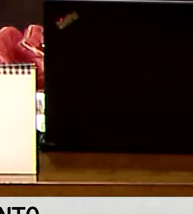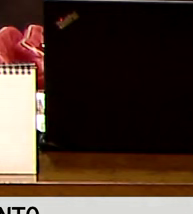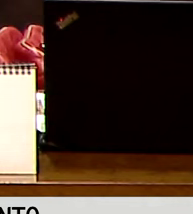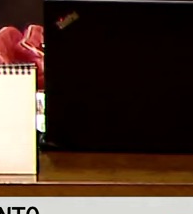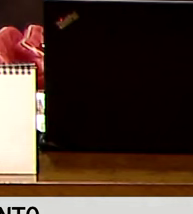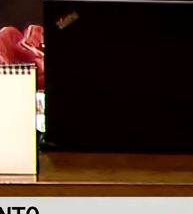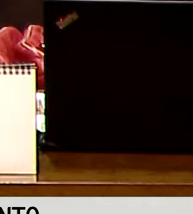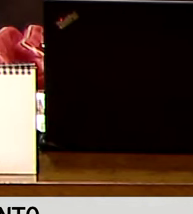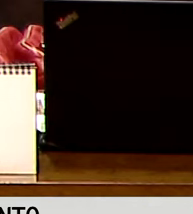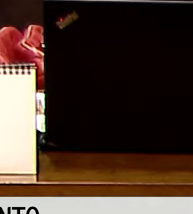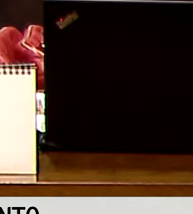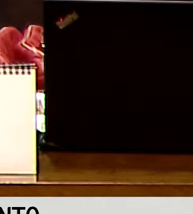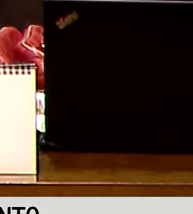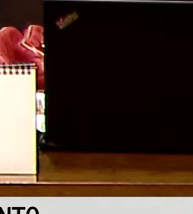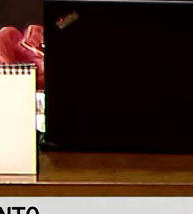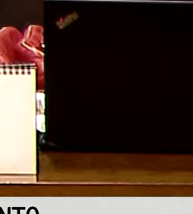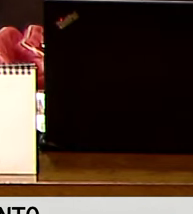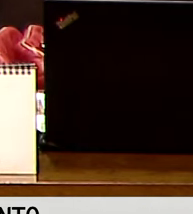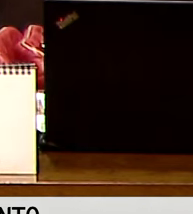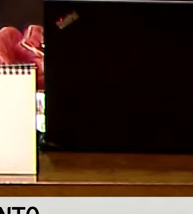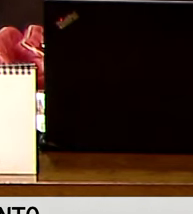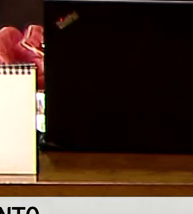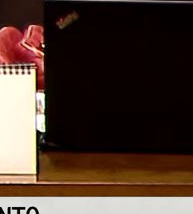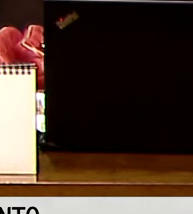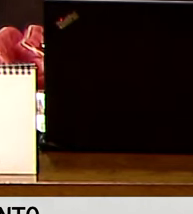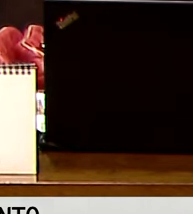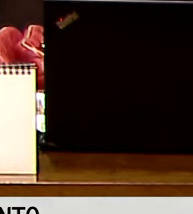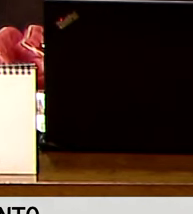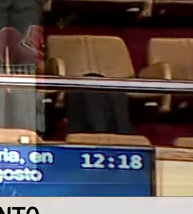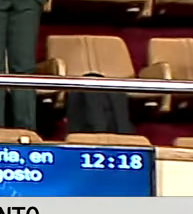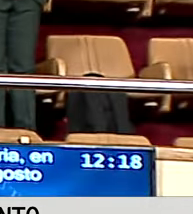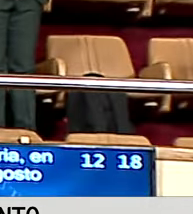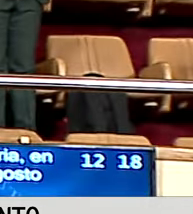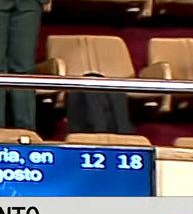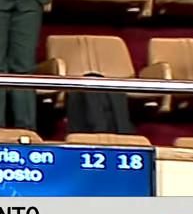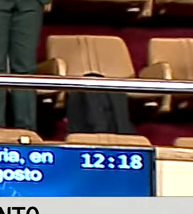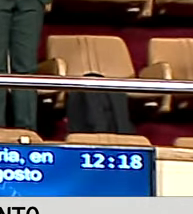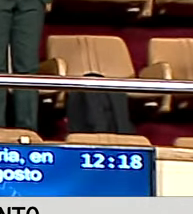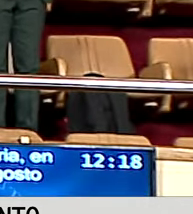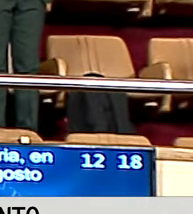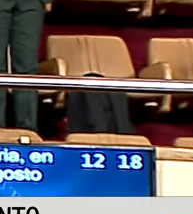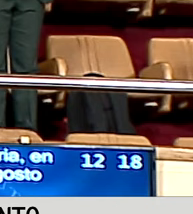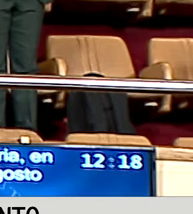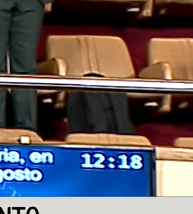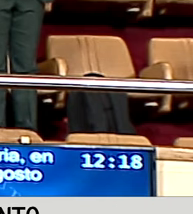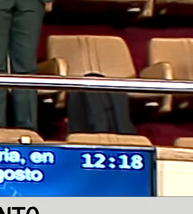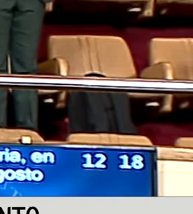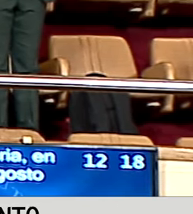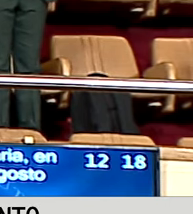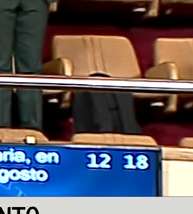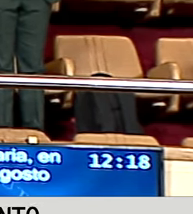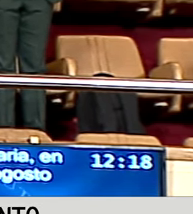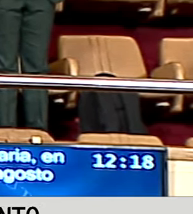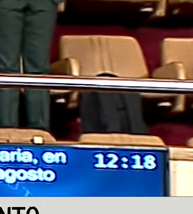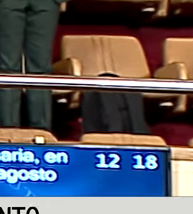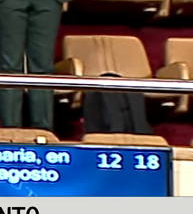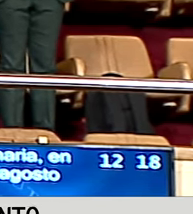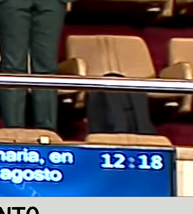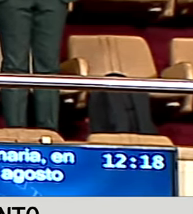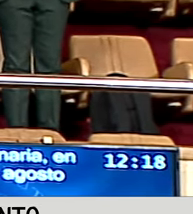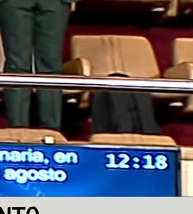junto a ellos se ubica el excelentísimo embajador de Suecia en nuestro país